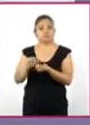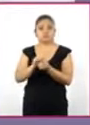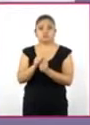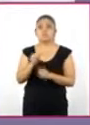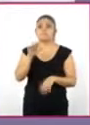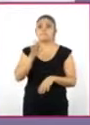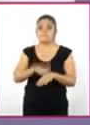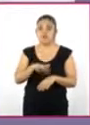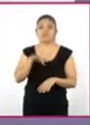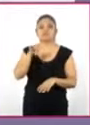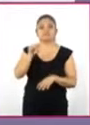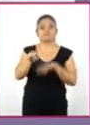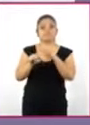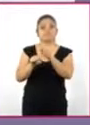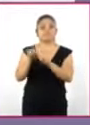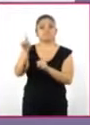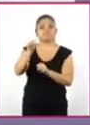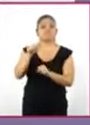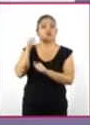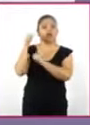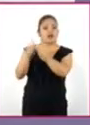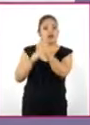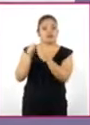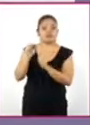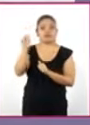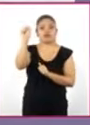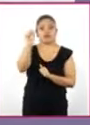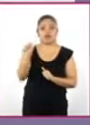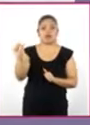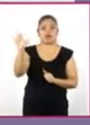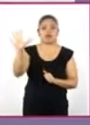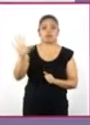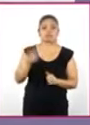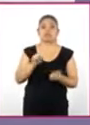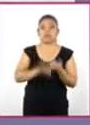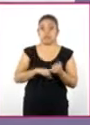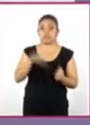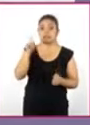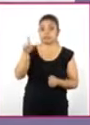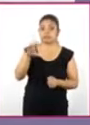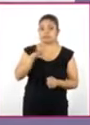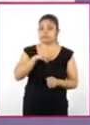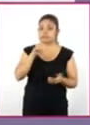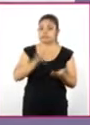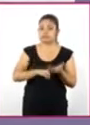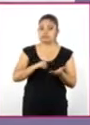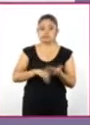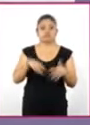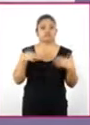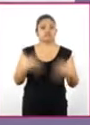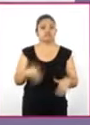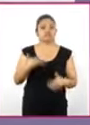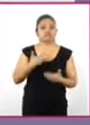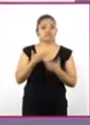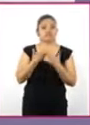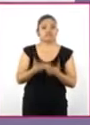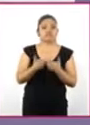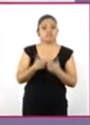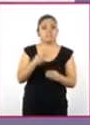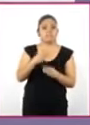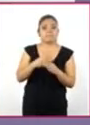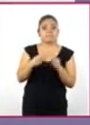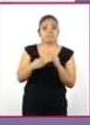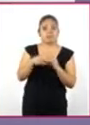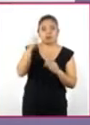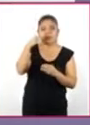con menor desarrollo en África y Asia, muchas de las cuales poseían valiosas materias primas que eran necesarias para